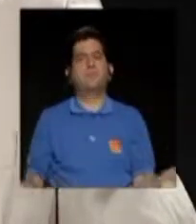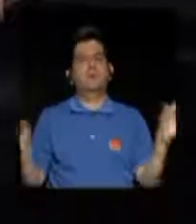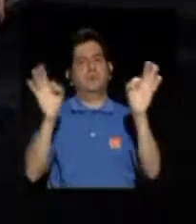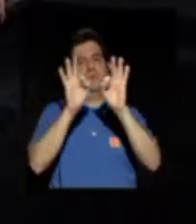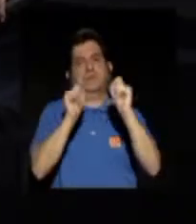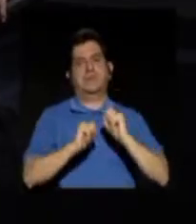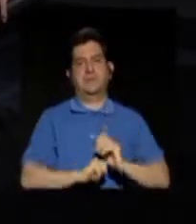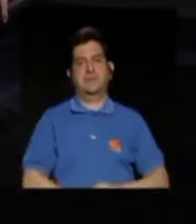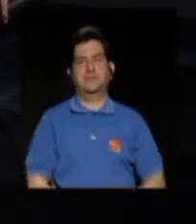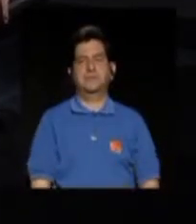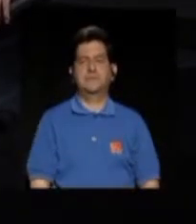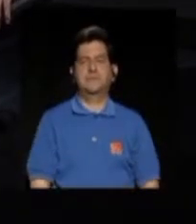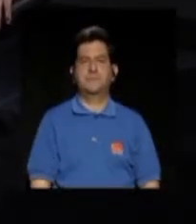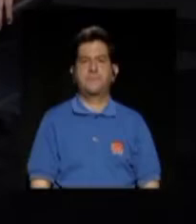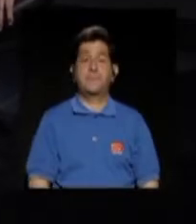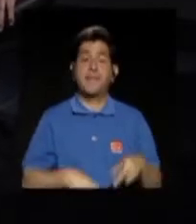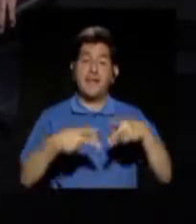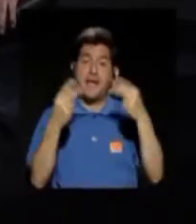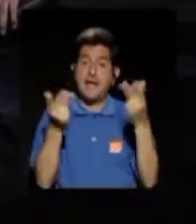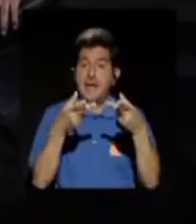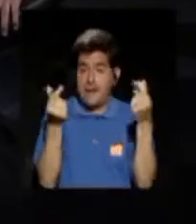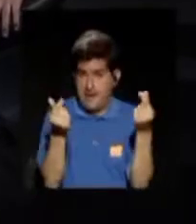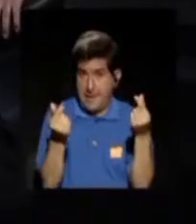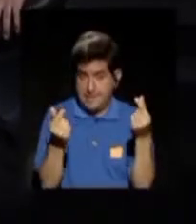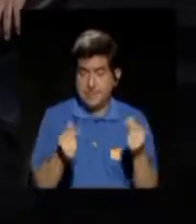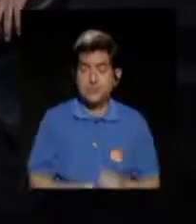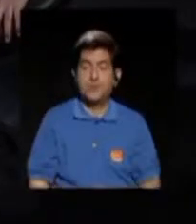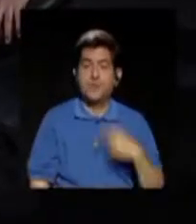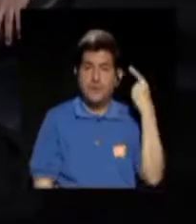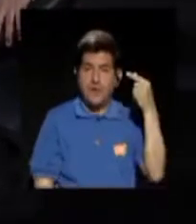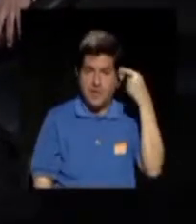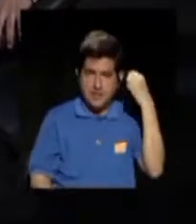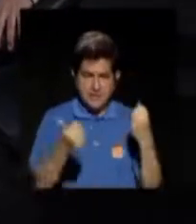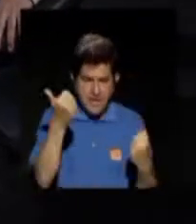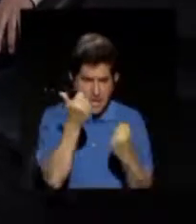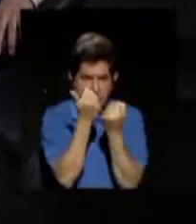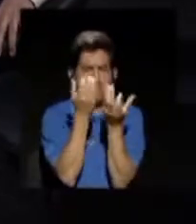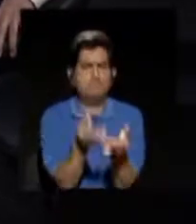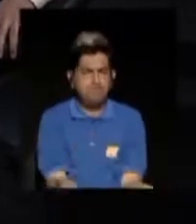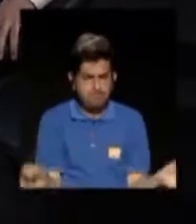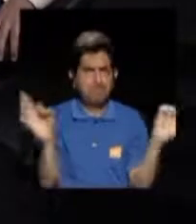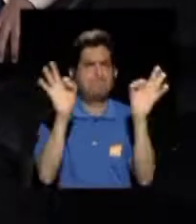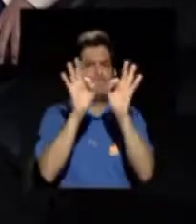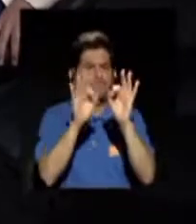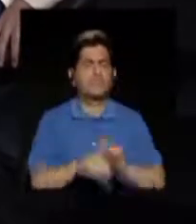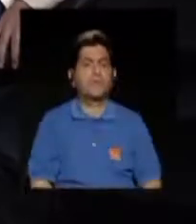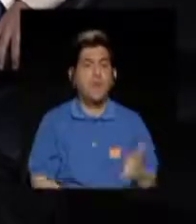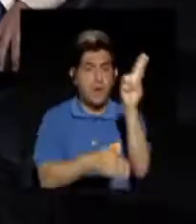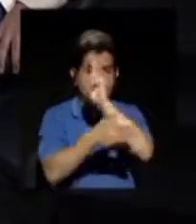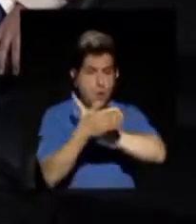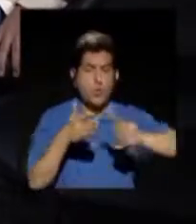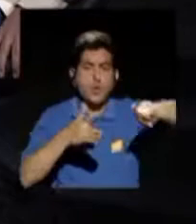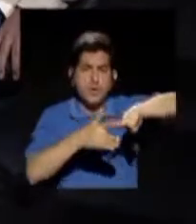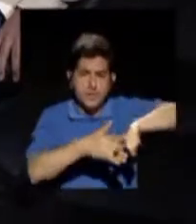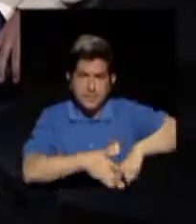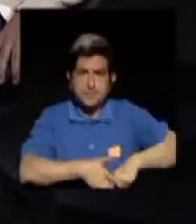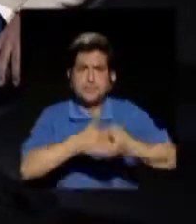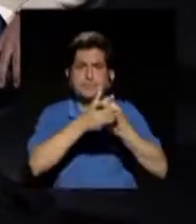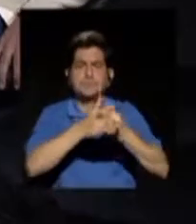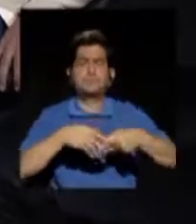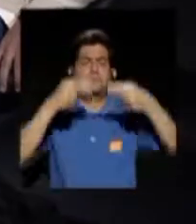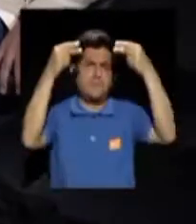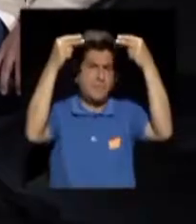importante. En términos de gasto, además, el Estado la apoya de manera significativa porque la universidad empieza con